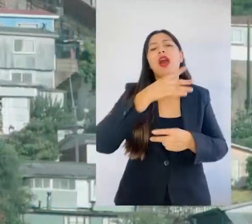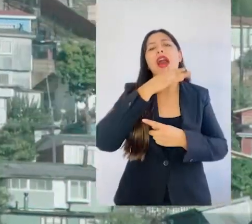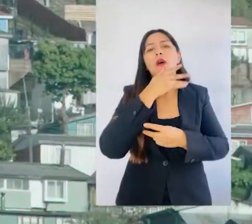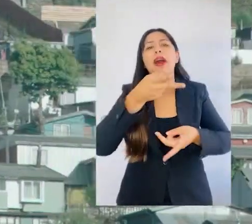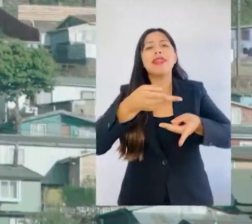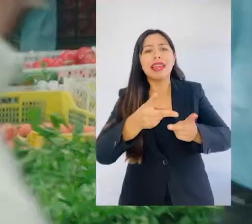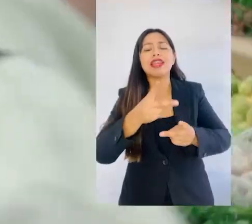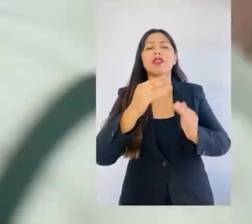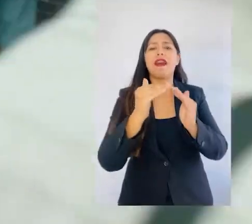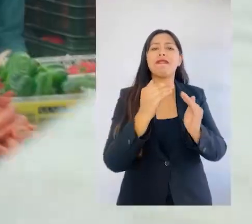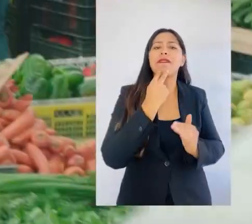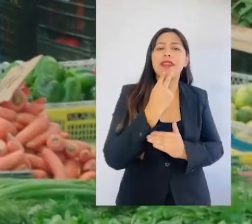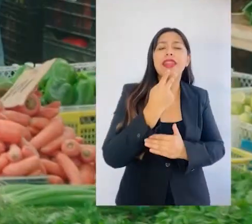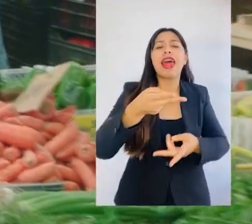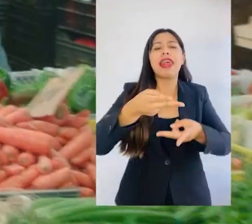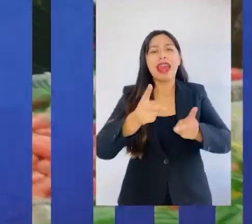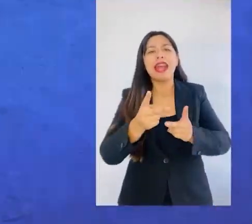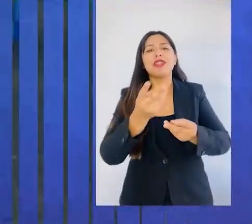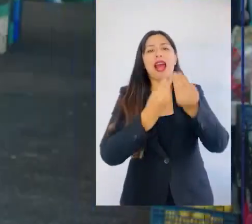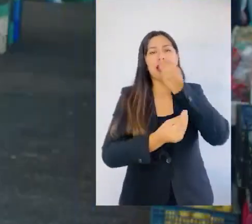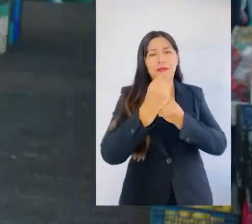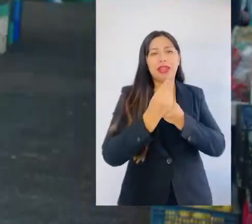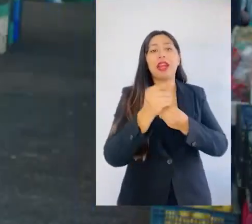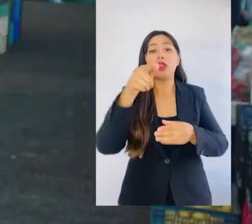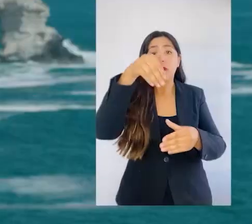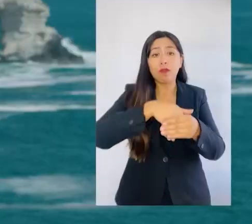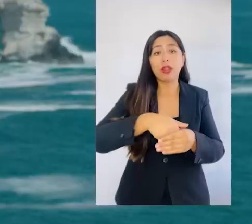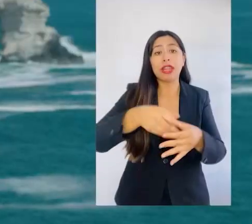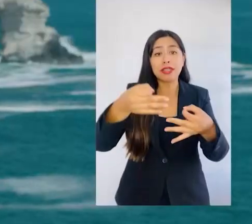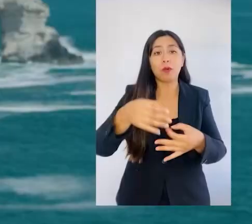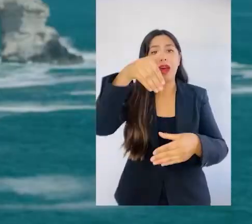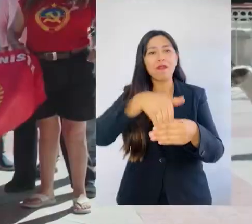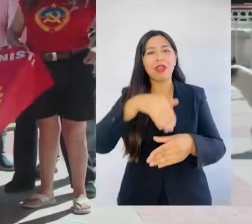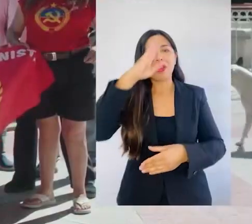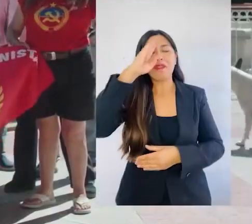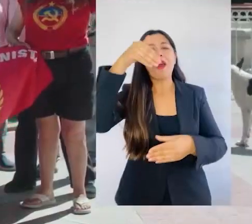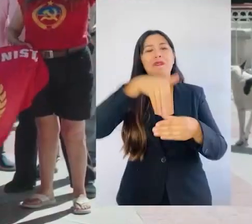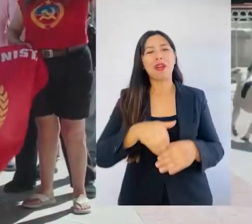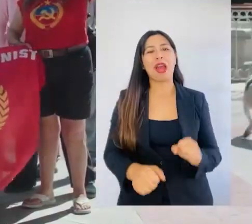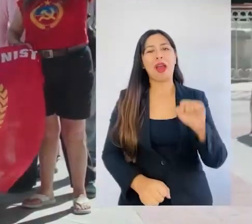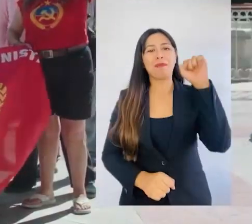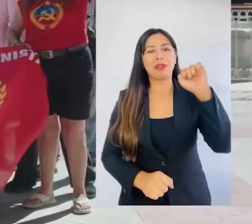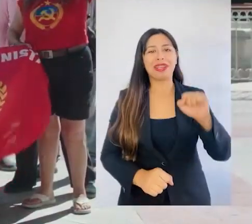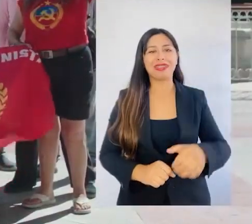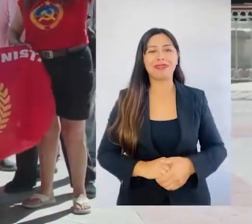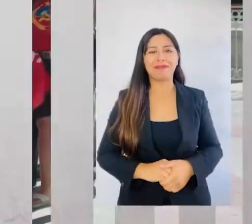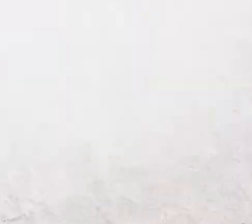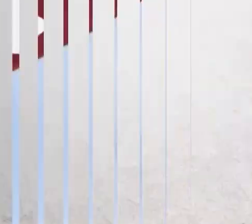el derecho a la vivienda el derecho a alimentarse vota seguro vota confiado